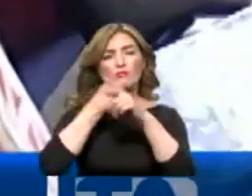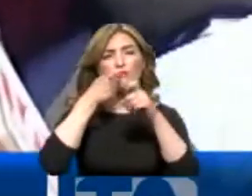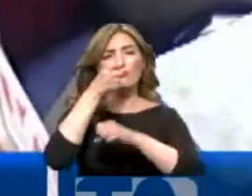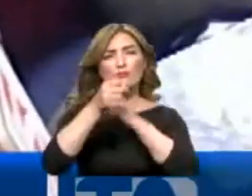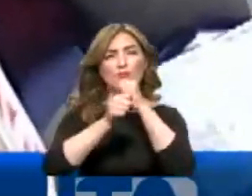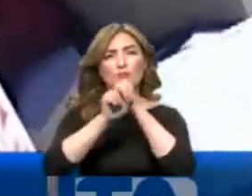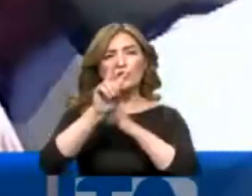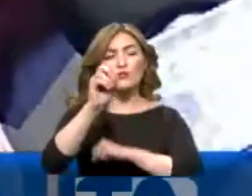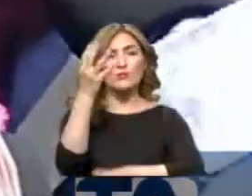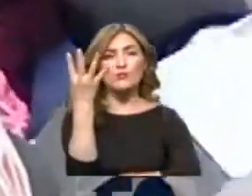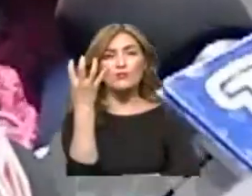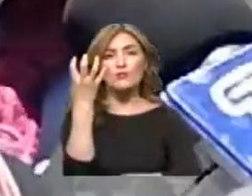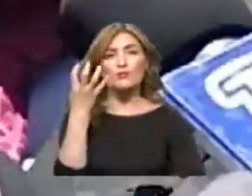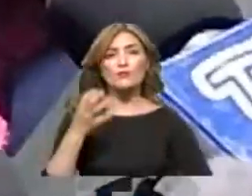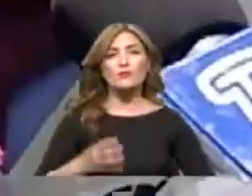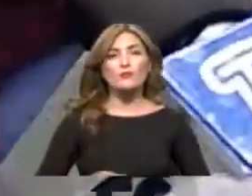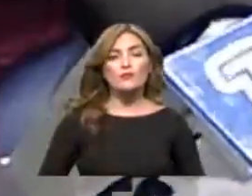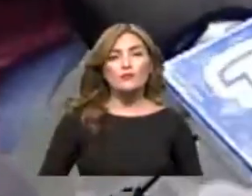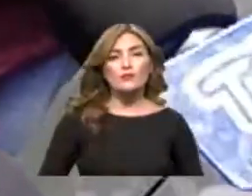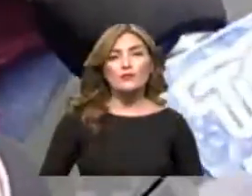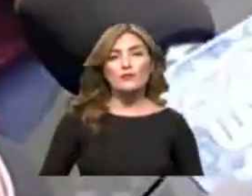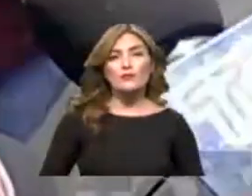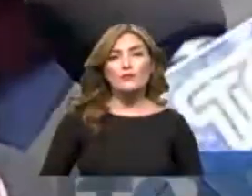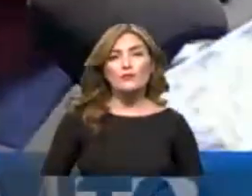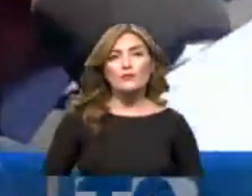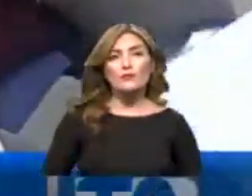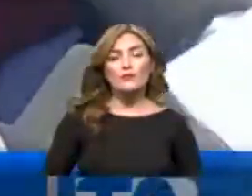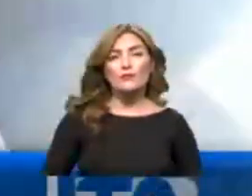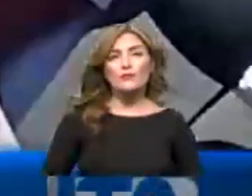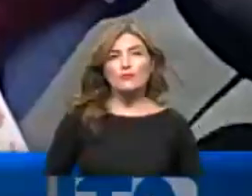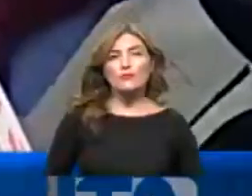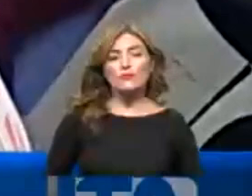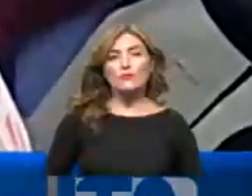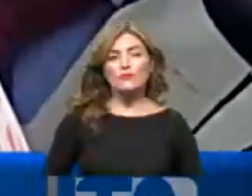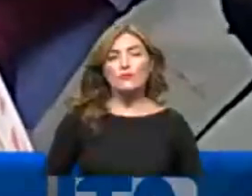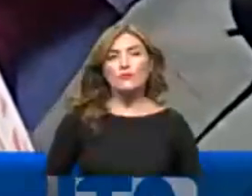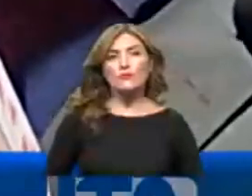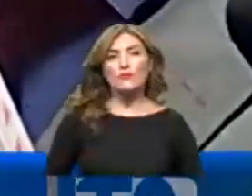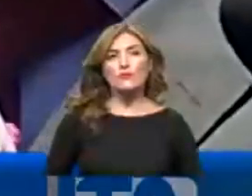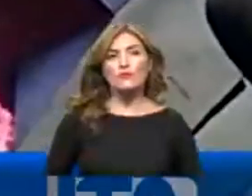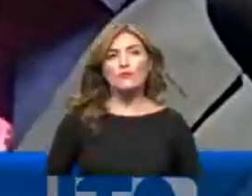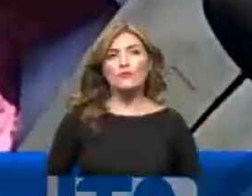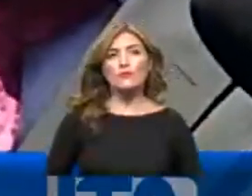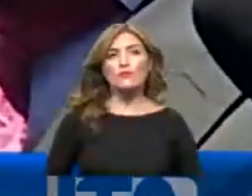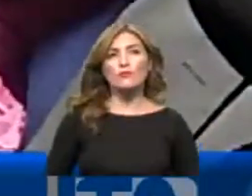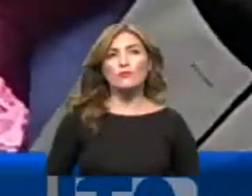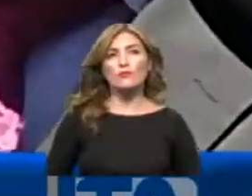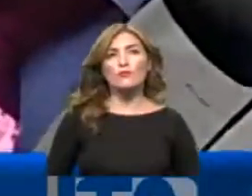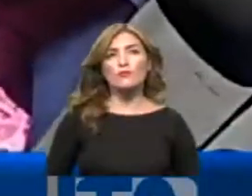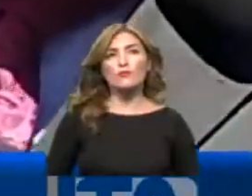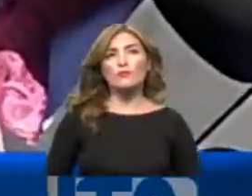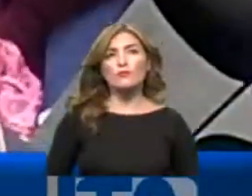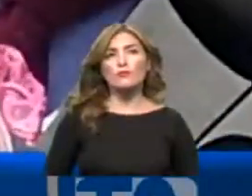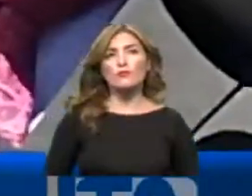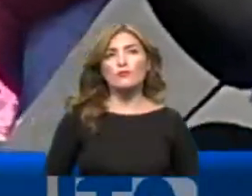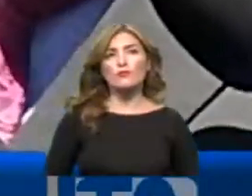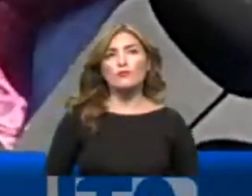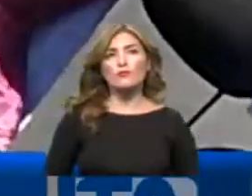año 2014. Sin embargo, en ese mismo registro, respecto a este supuesto N2,